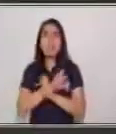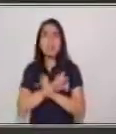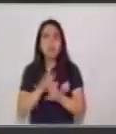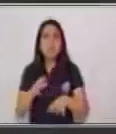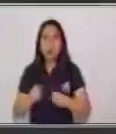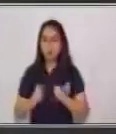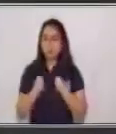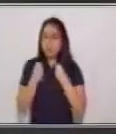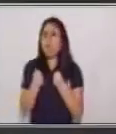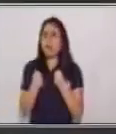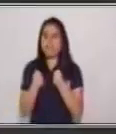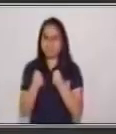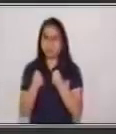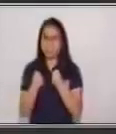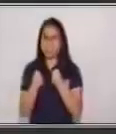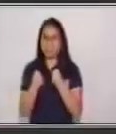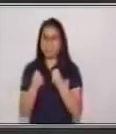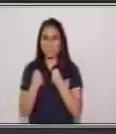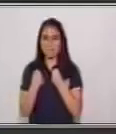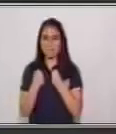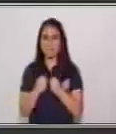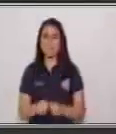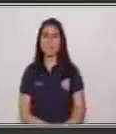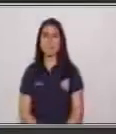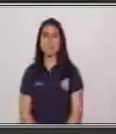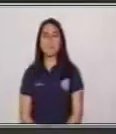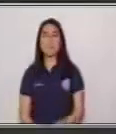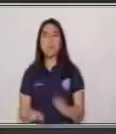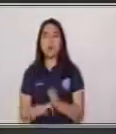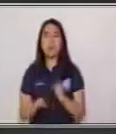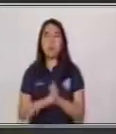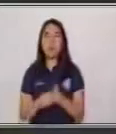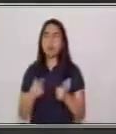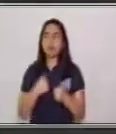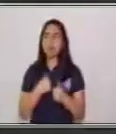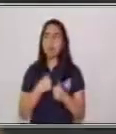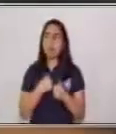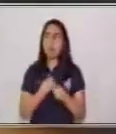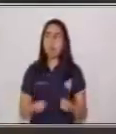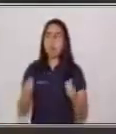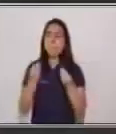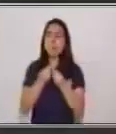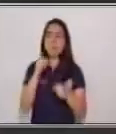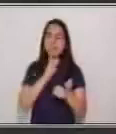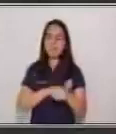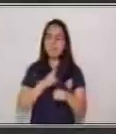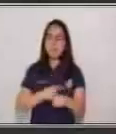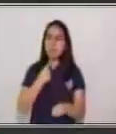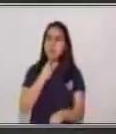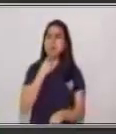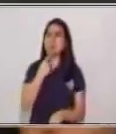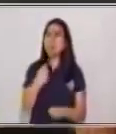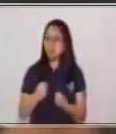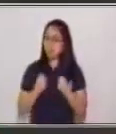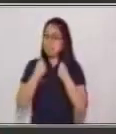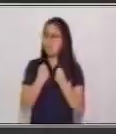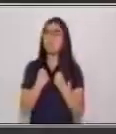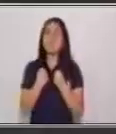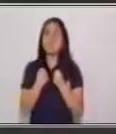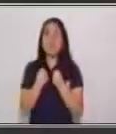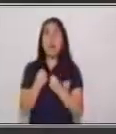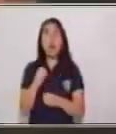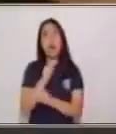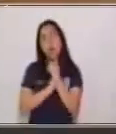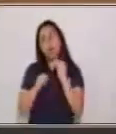con mayor fuerza quiere decir también que va a tener más duración al momento de pronunciarla. Y la sílaba átona será la pronunciada con menor